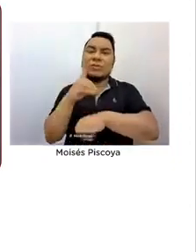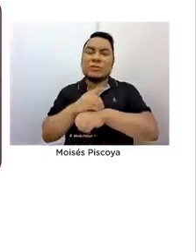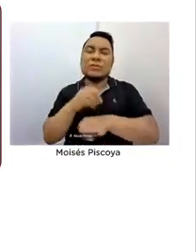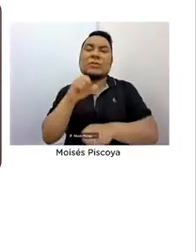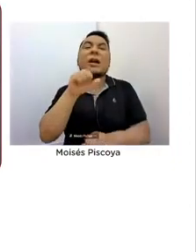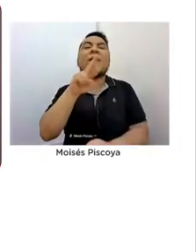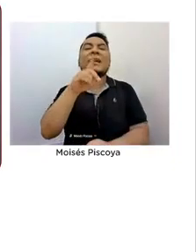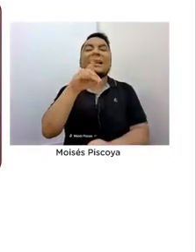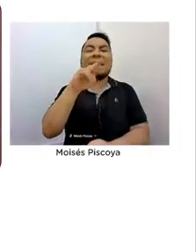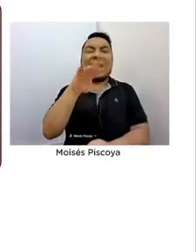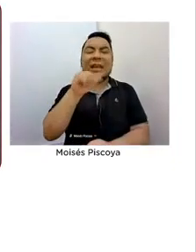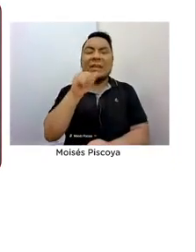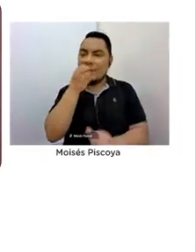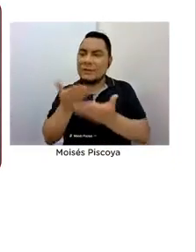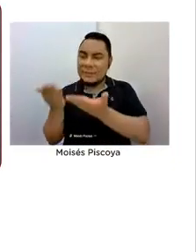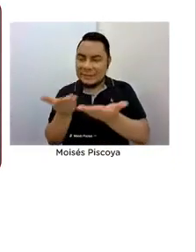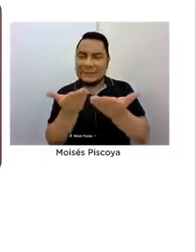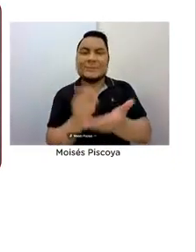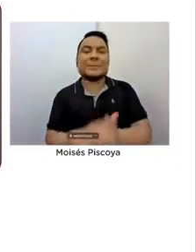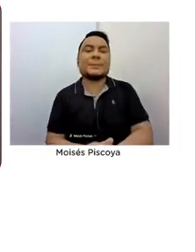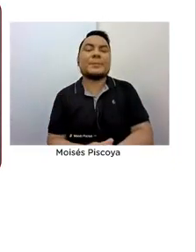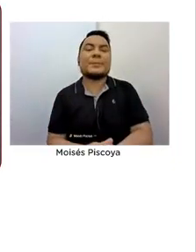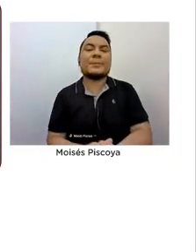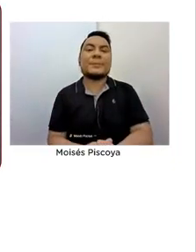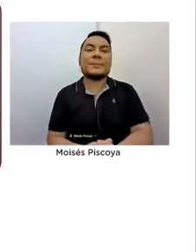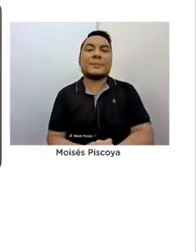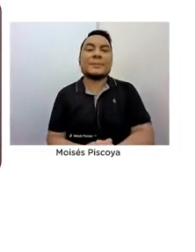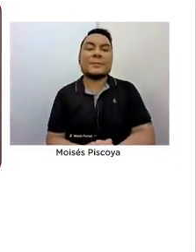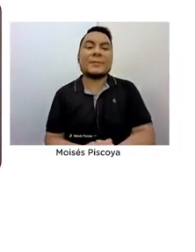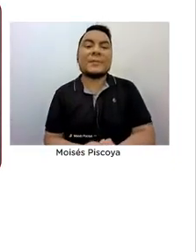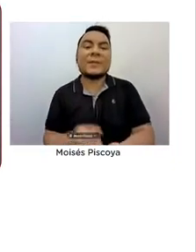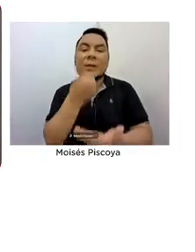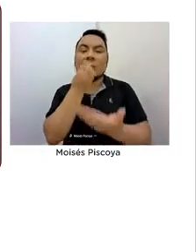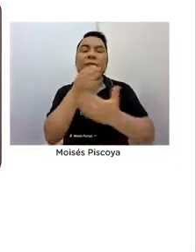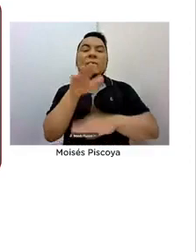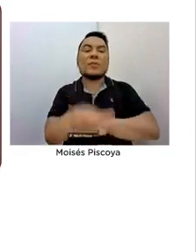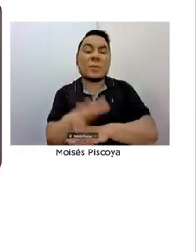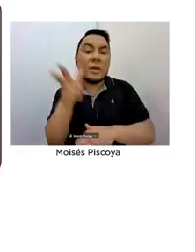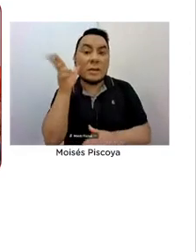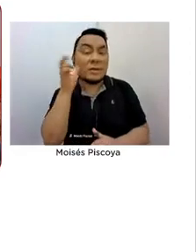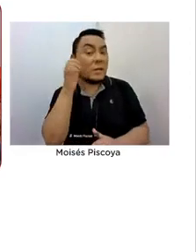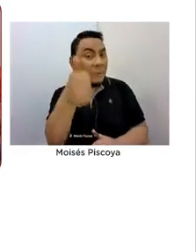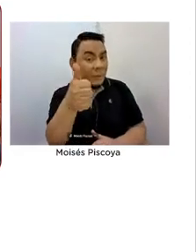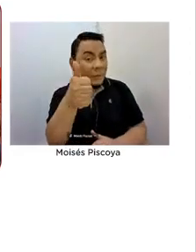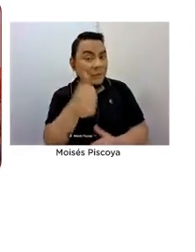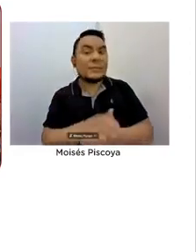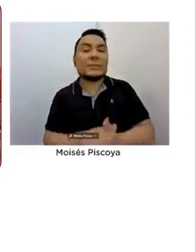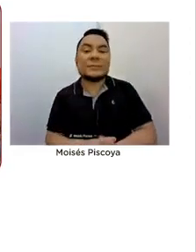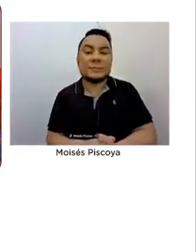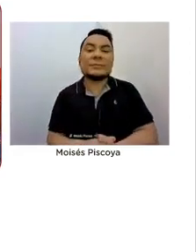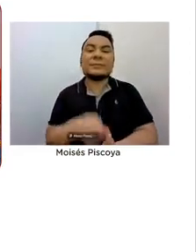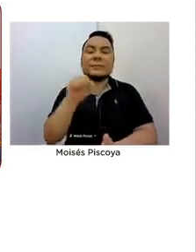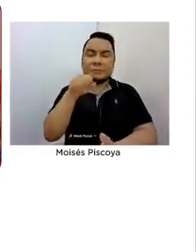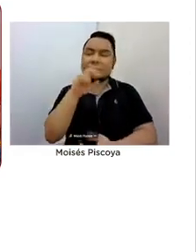Valdivia, bienvenido y adelante. Muy buenas tardes, ¿me escuchan bien? Sí,